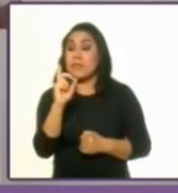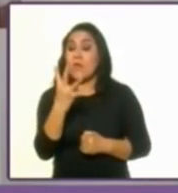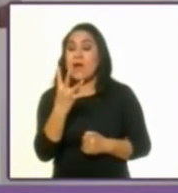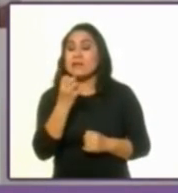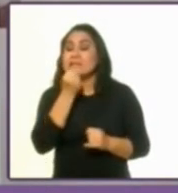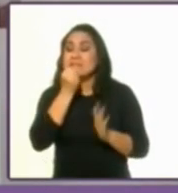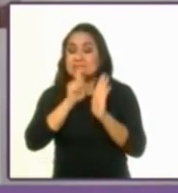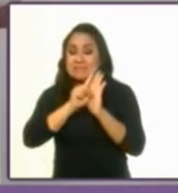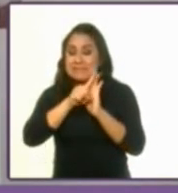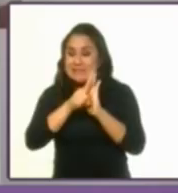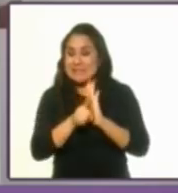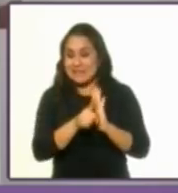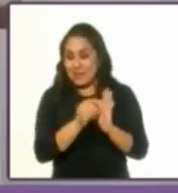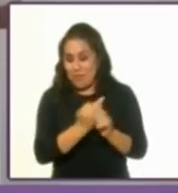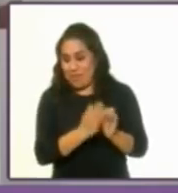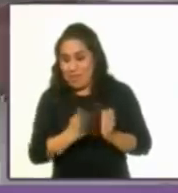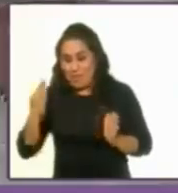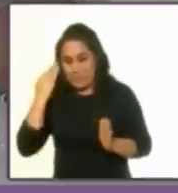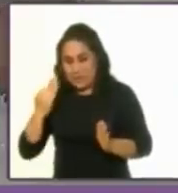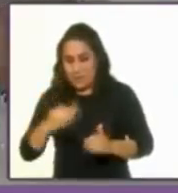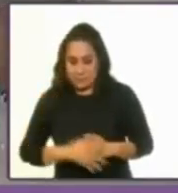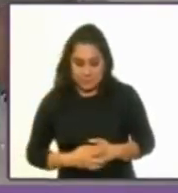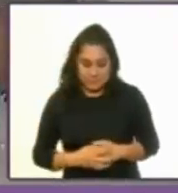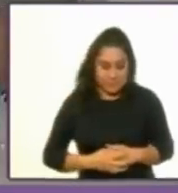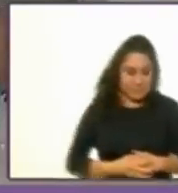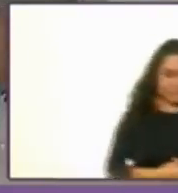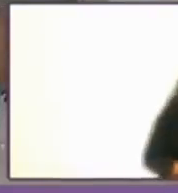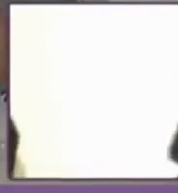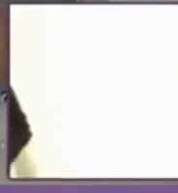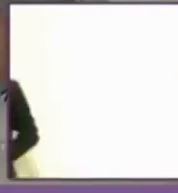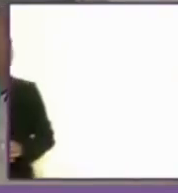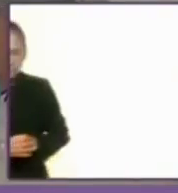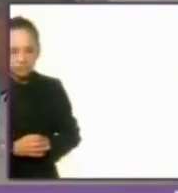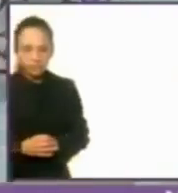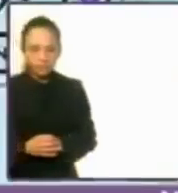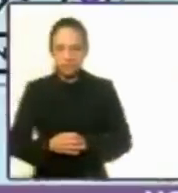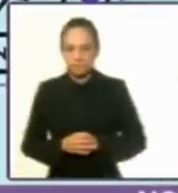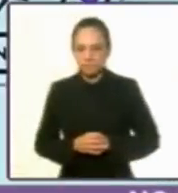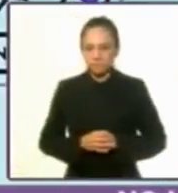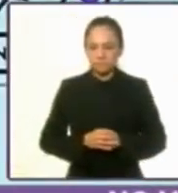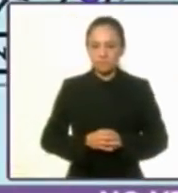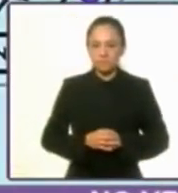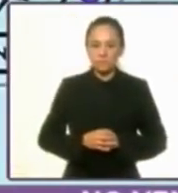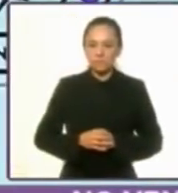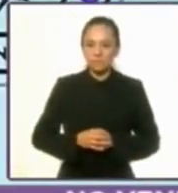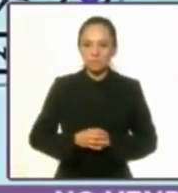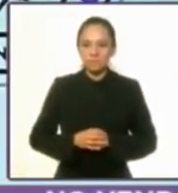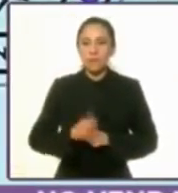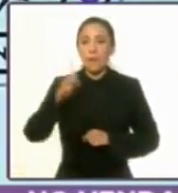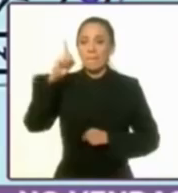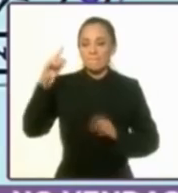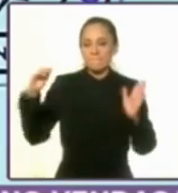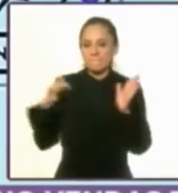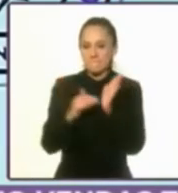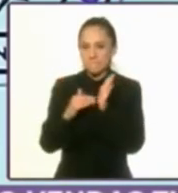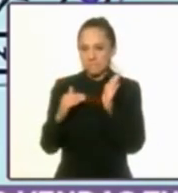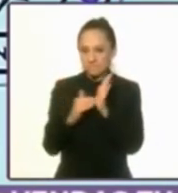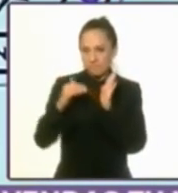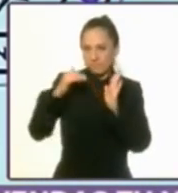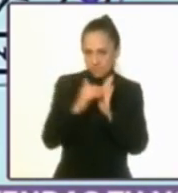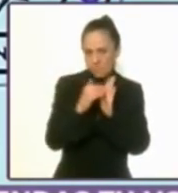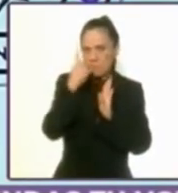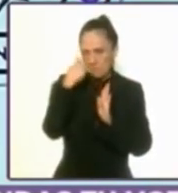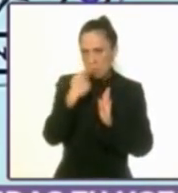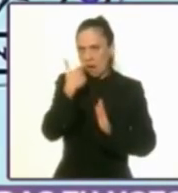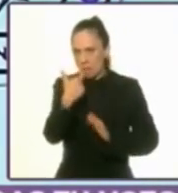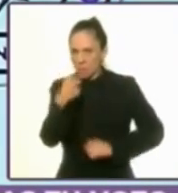segundos de esta bolsa de tiempo adelante con mil millones de los que generamos en ahorros